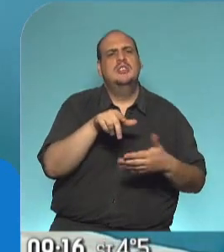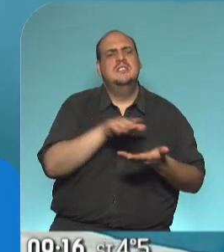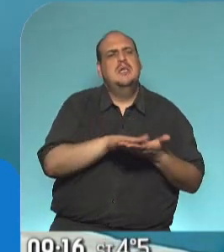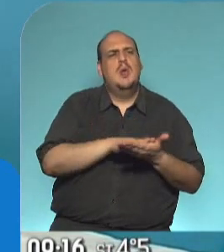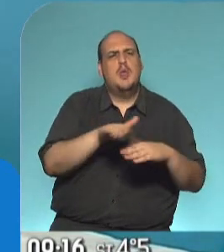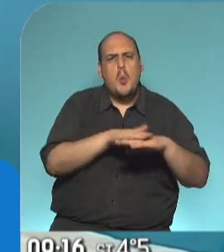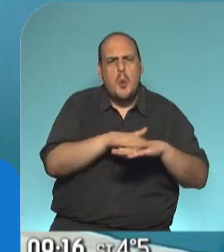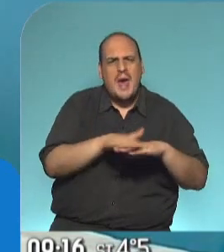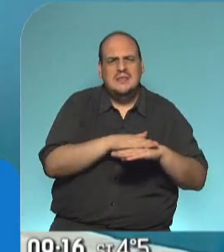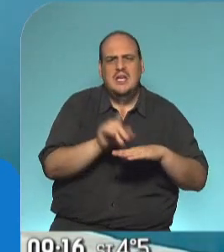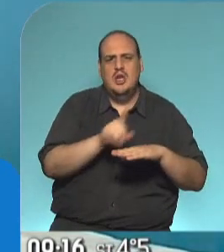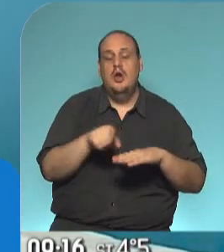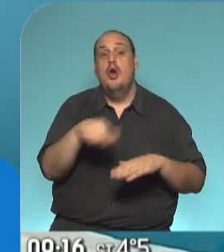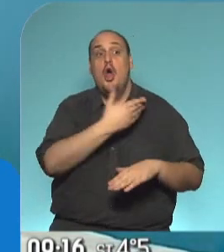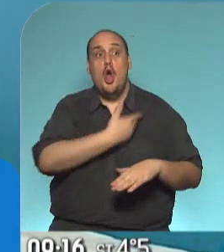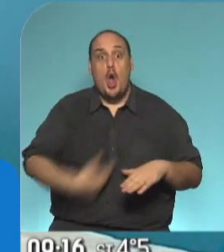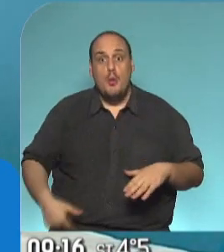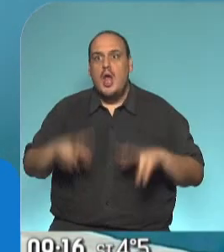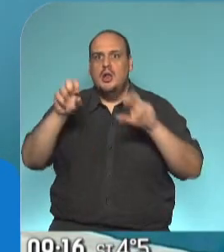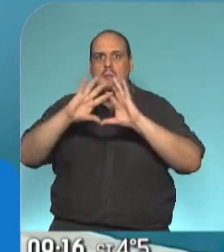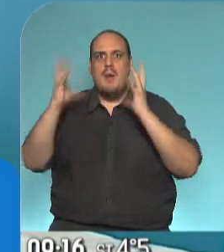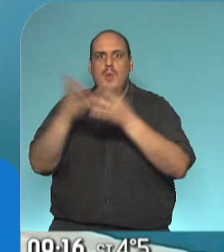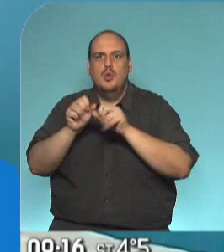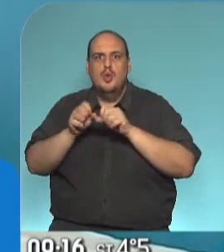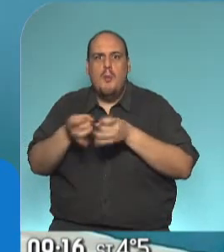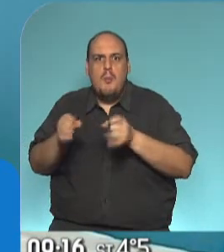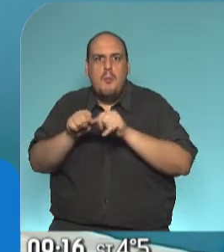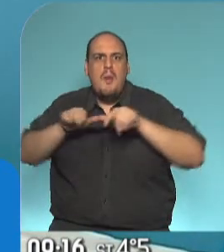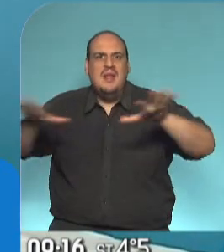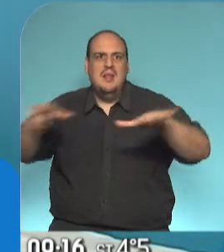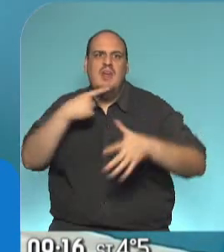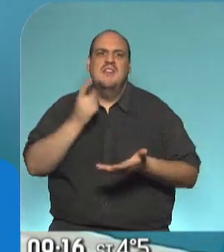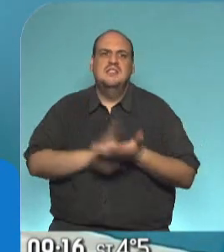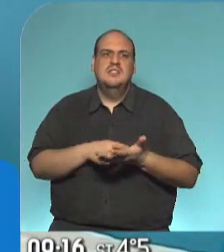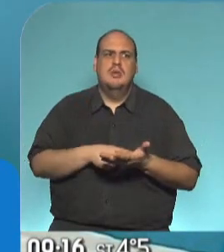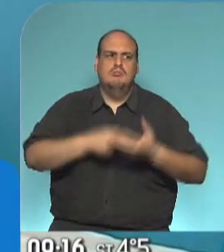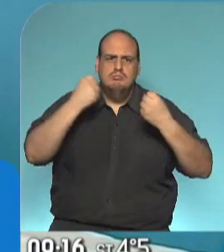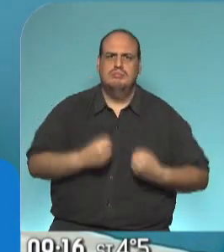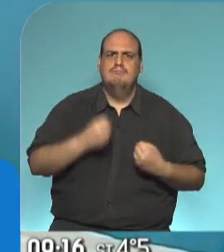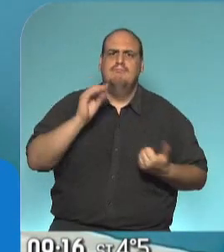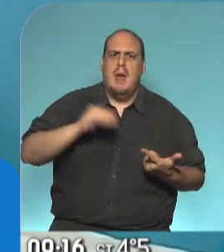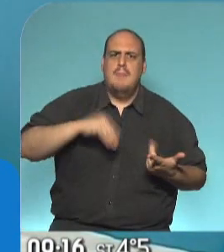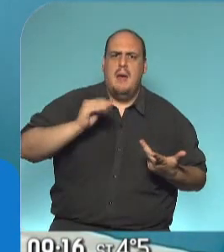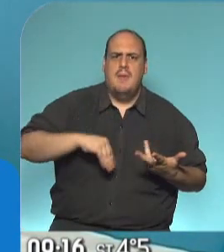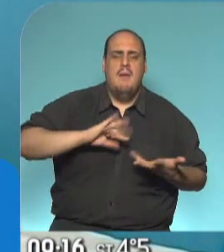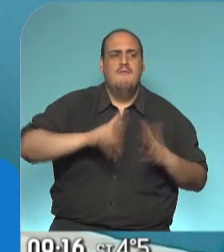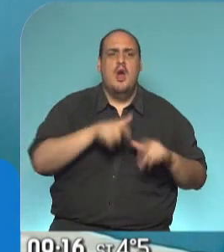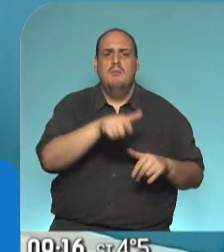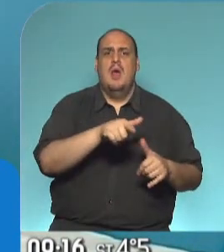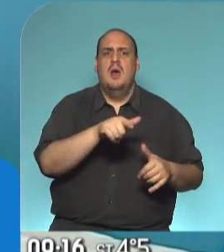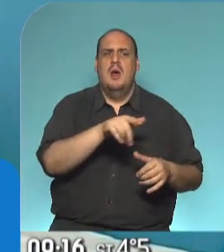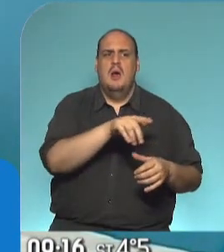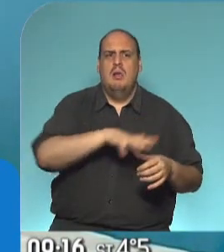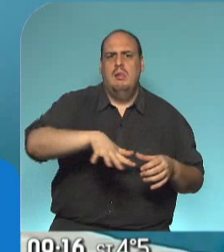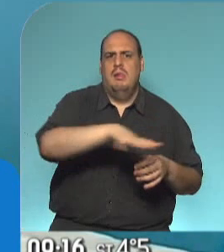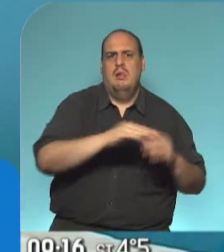igualdad, sino qué gobierno frente a una pandemia mundial está tomando más medidas para que esto no repercuta todavía más en